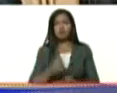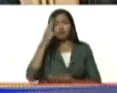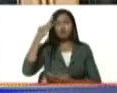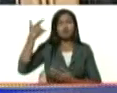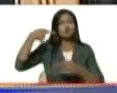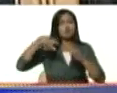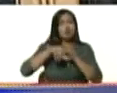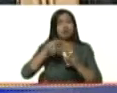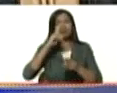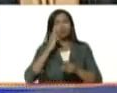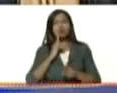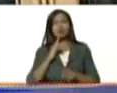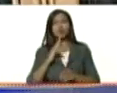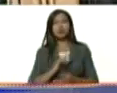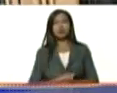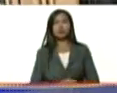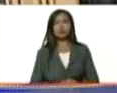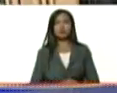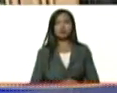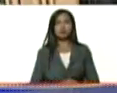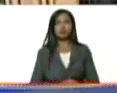libertador.